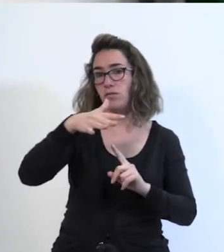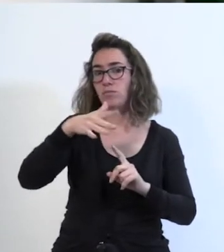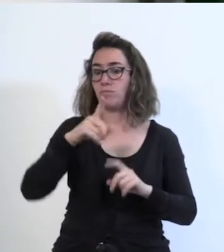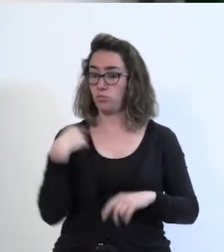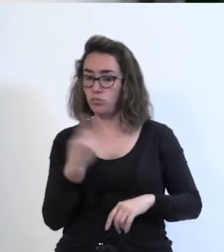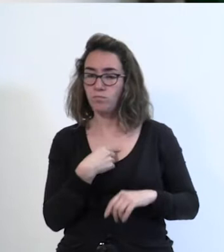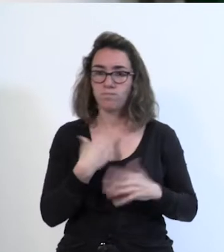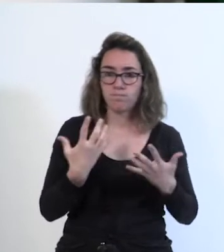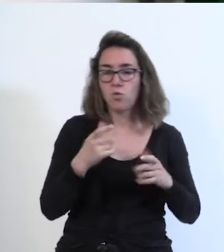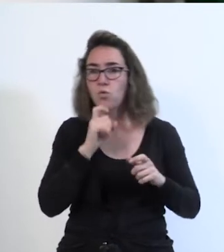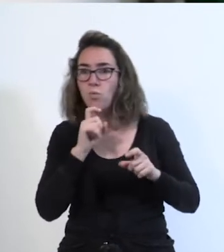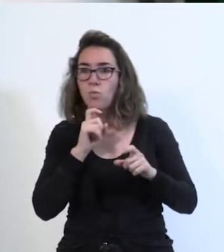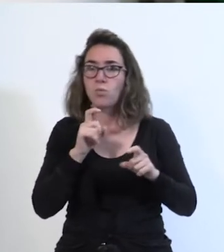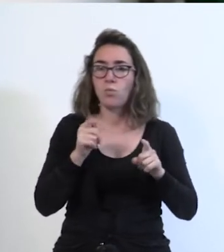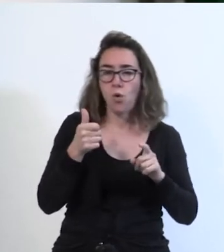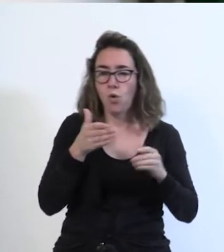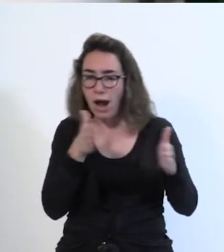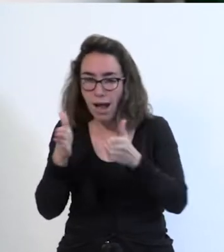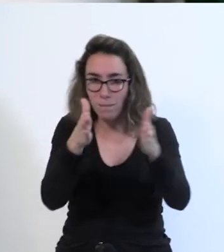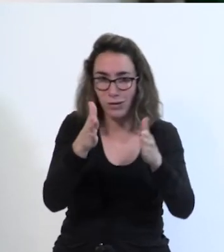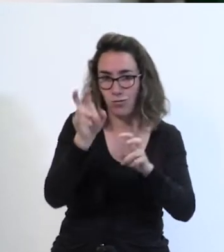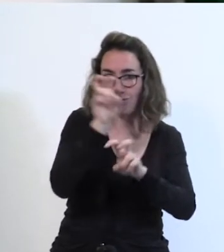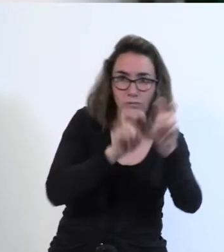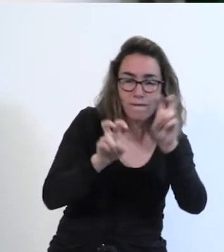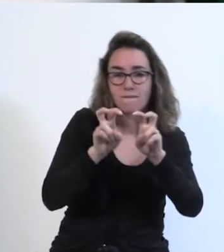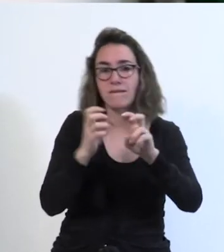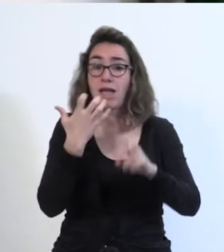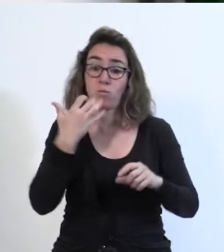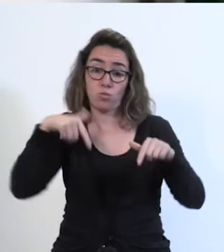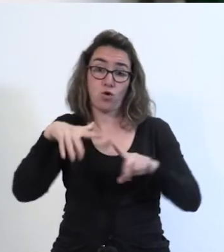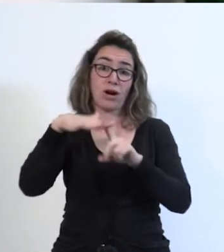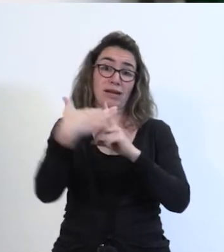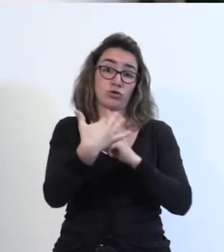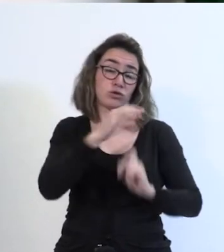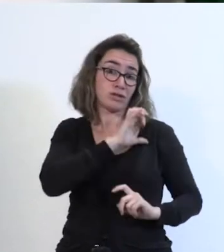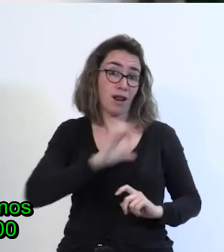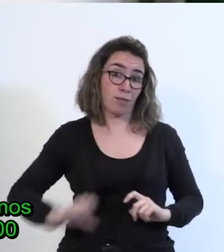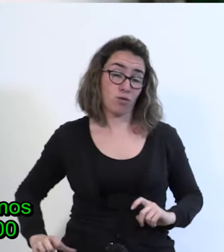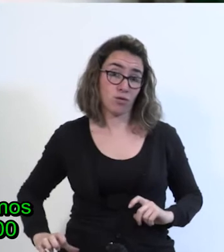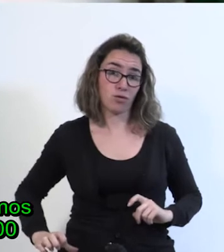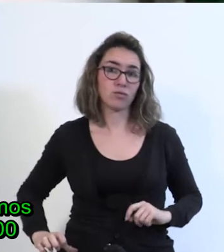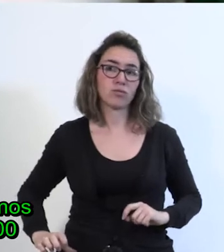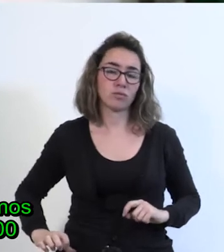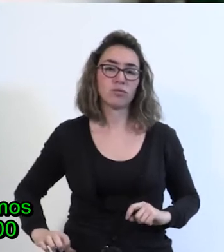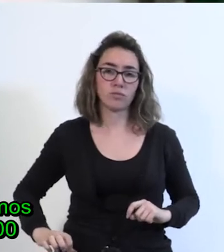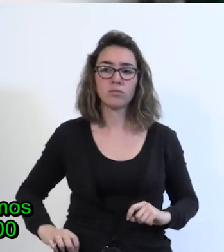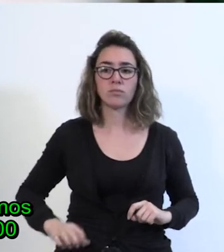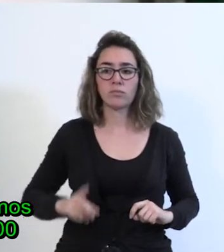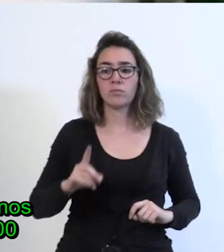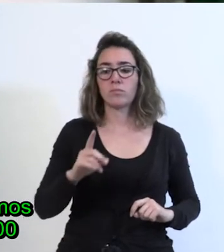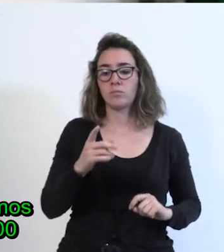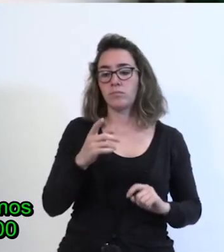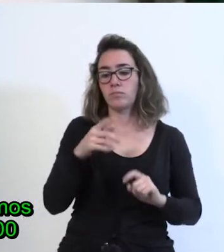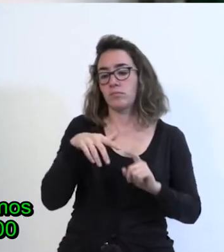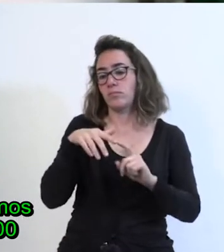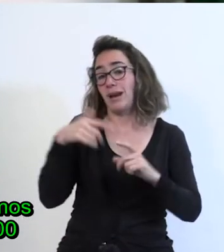caminos para enfrentar esta realidad. En el caso de El Salvador, una de las realidades que empezamos